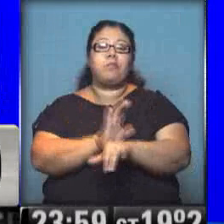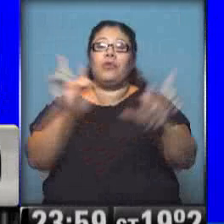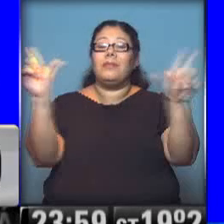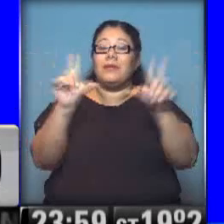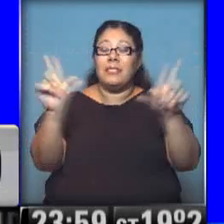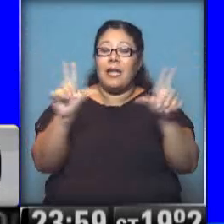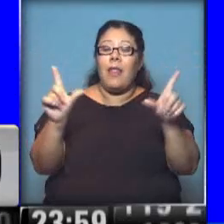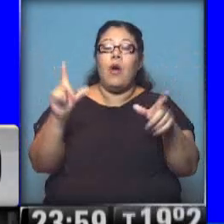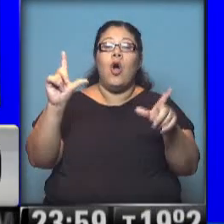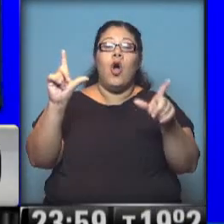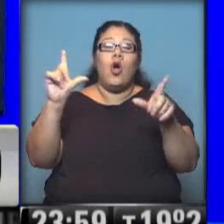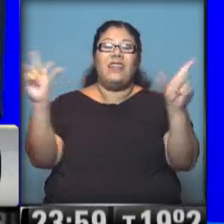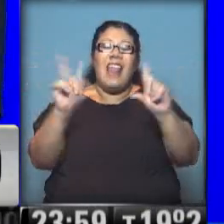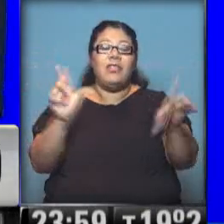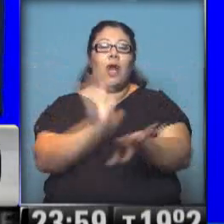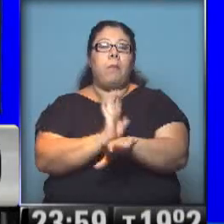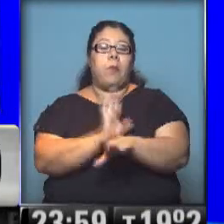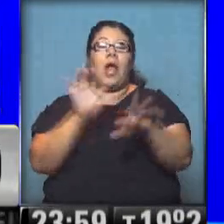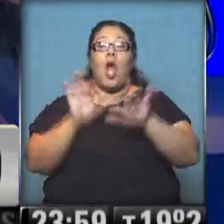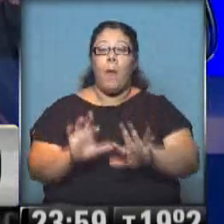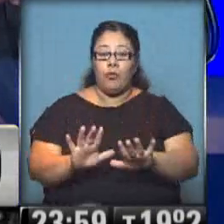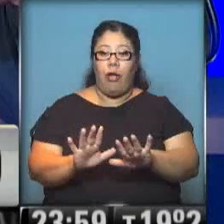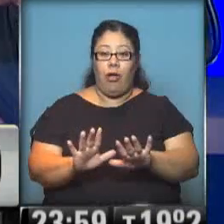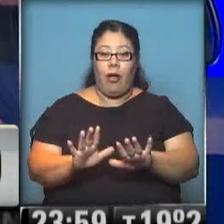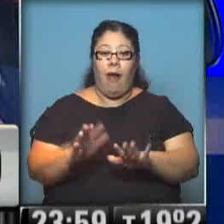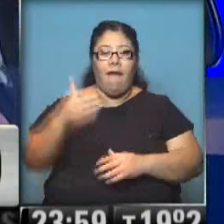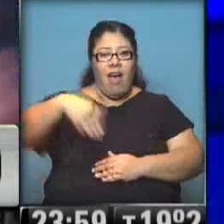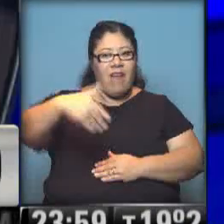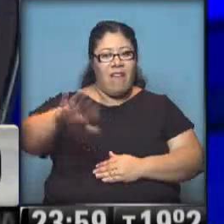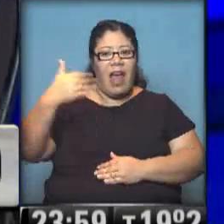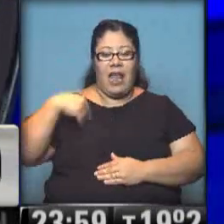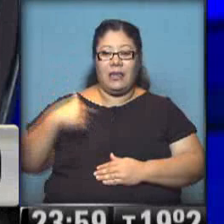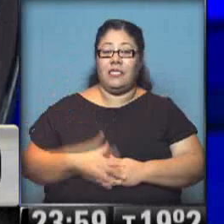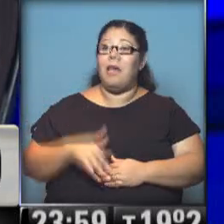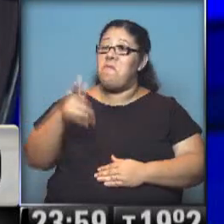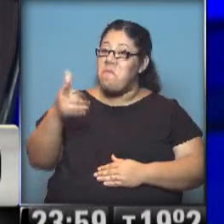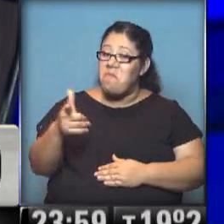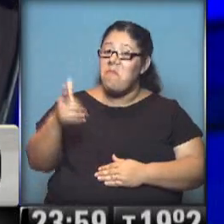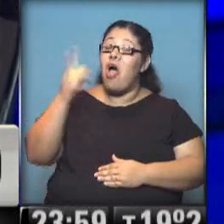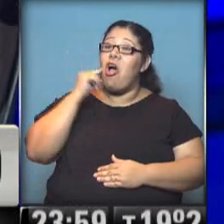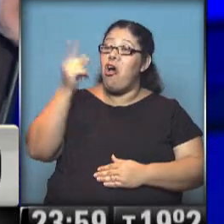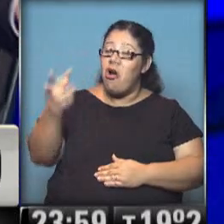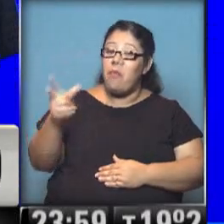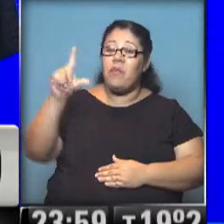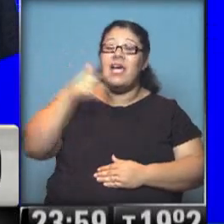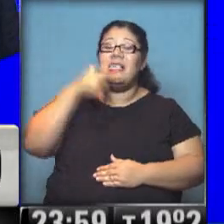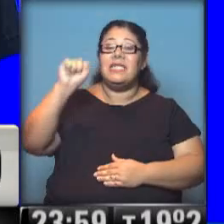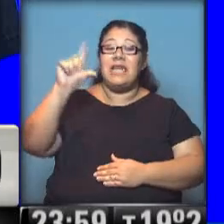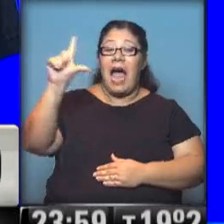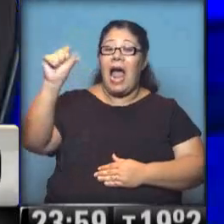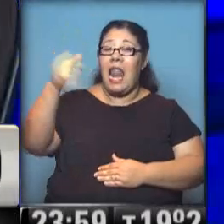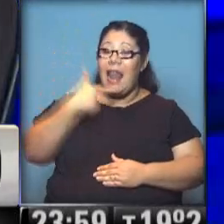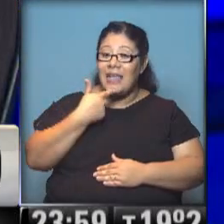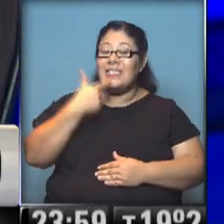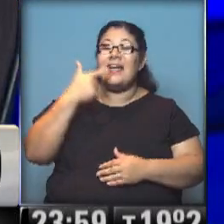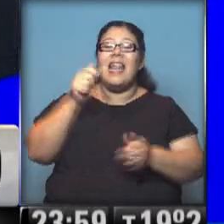teclas, computadora. Va a hacer estragos en la República Argentina. Atención. Gustavo Sala, lo leen casi semanalmente en